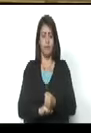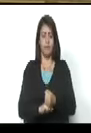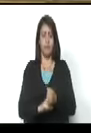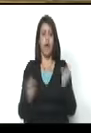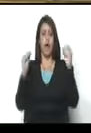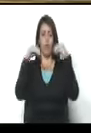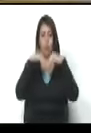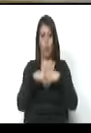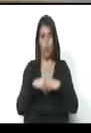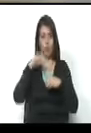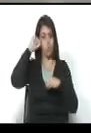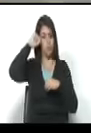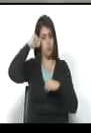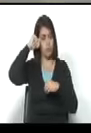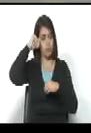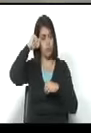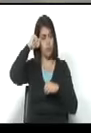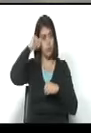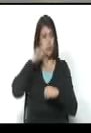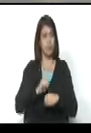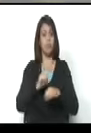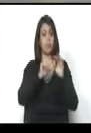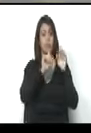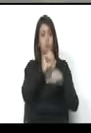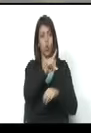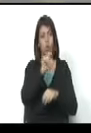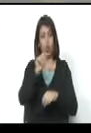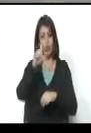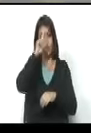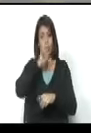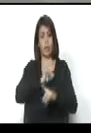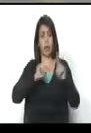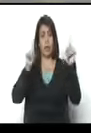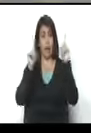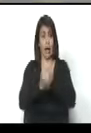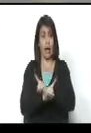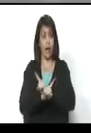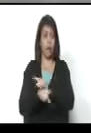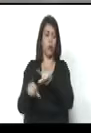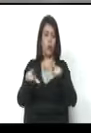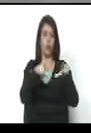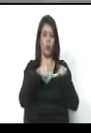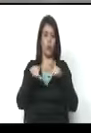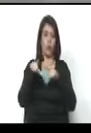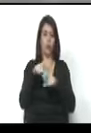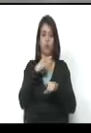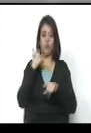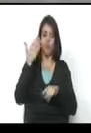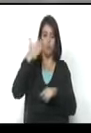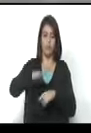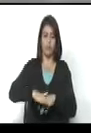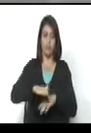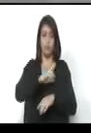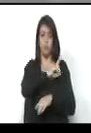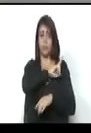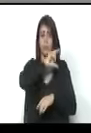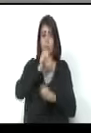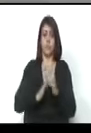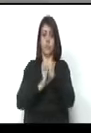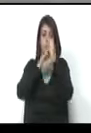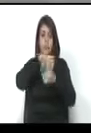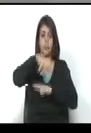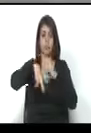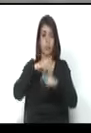del acuerdo en conmemoración del undécimo aniversario del cambio de paisaje y siembra del comandante eterno y líder de la